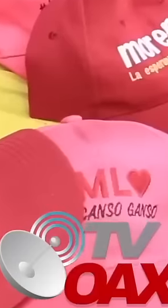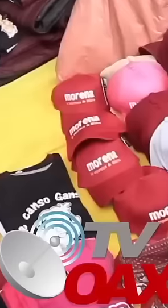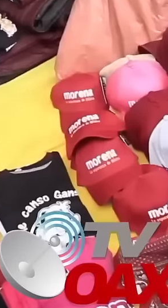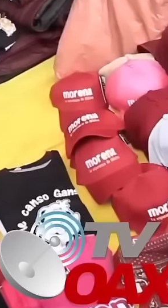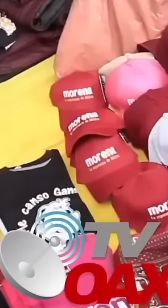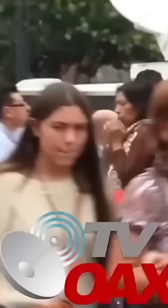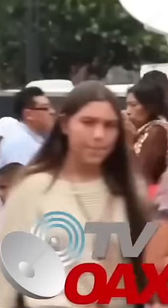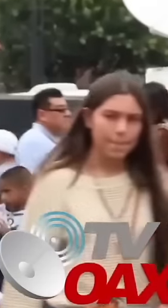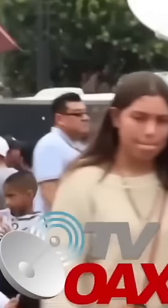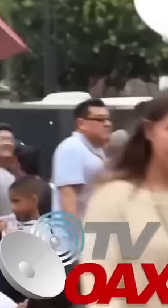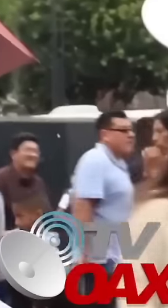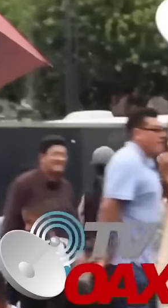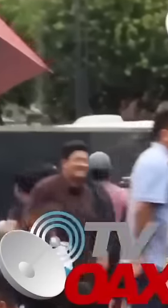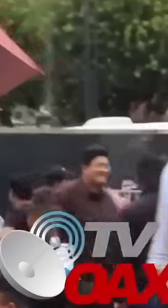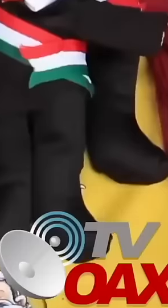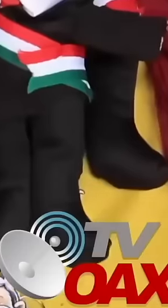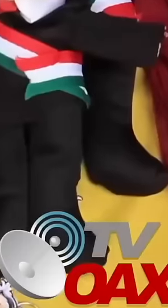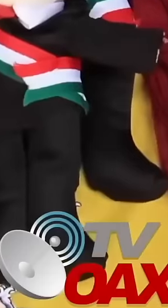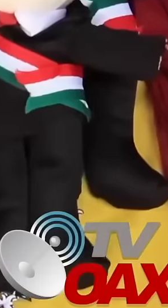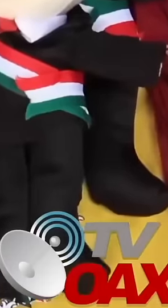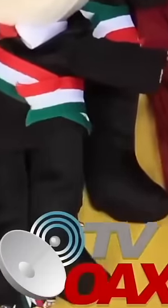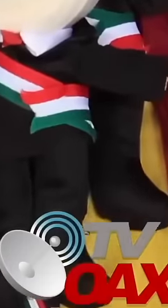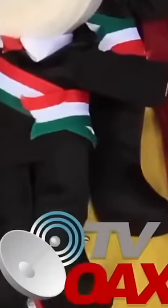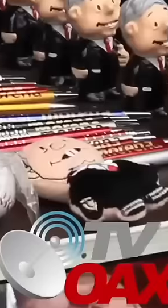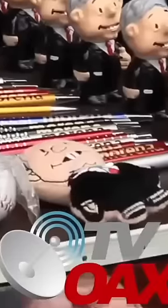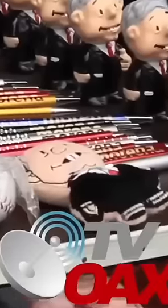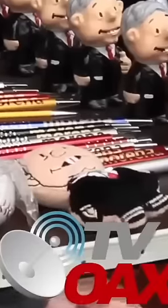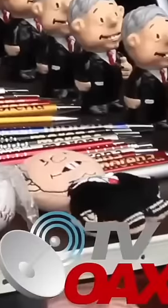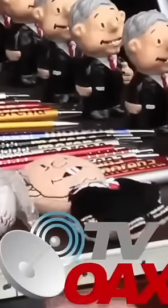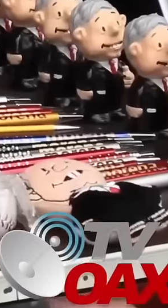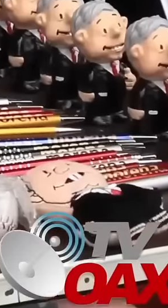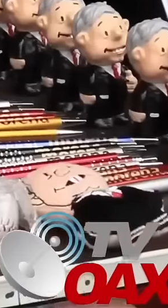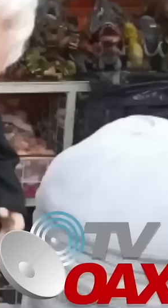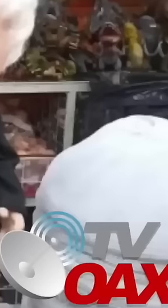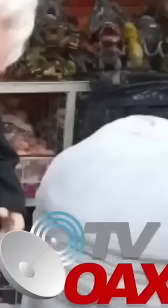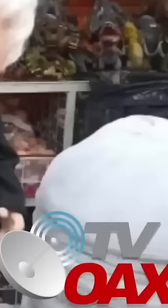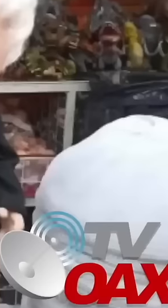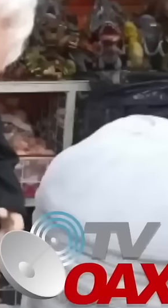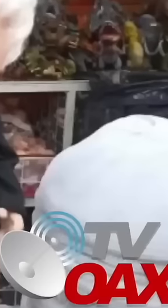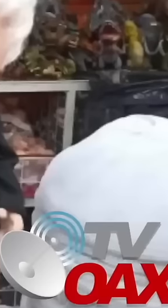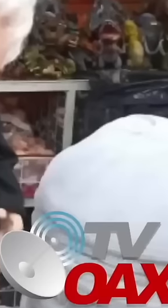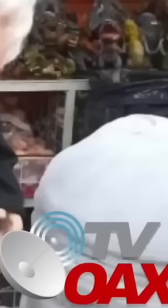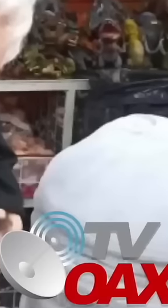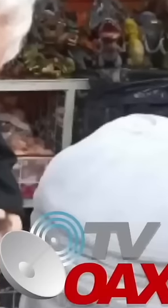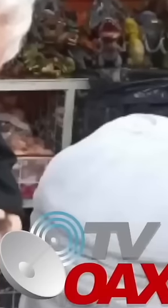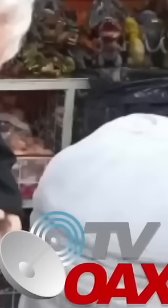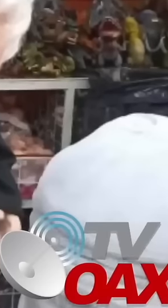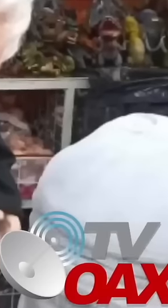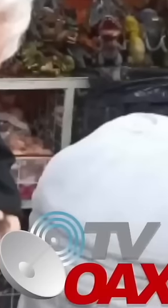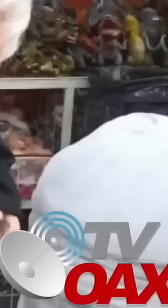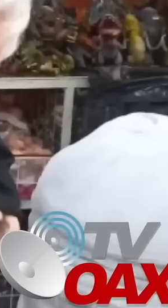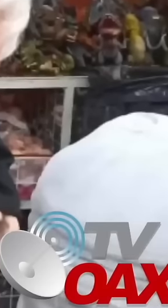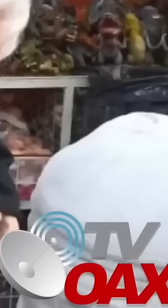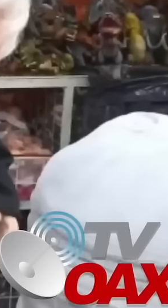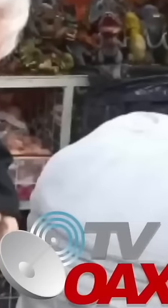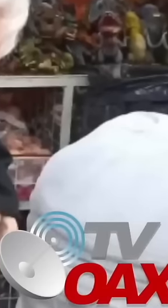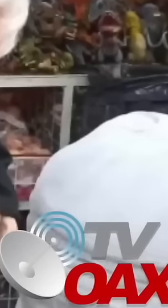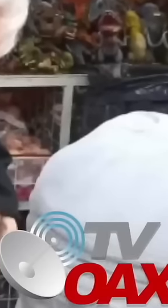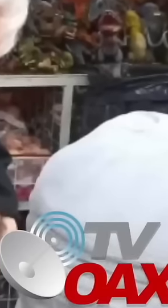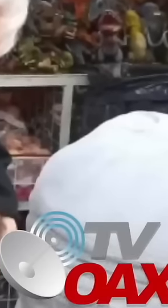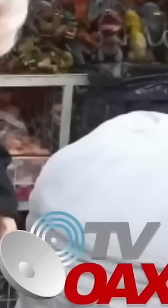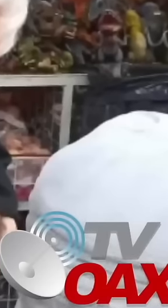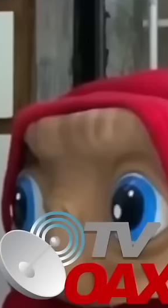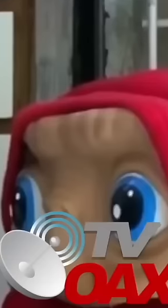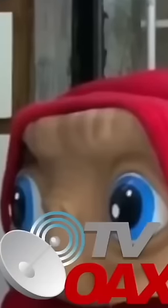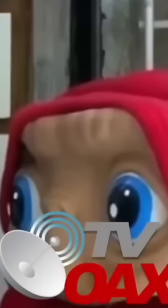otras cosas, hubo uno que llamó especialmente la atención. La juguetería que vende la versión parlante de